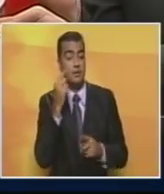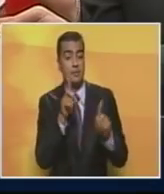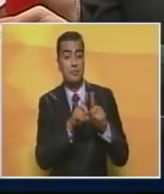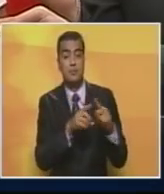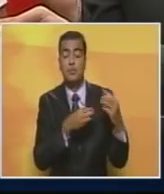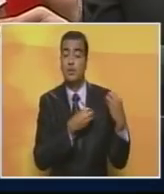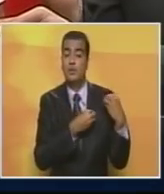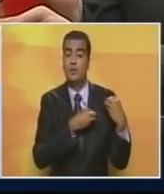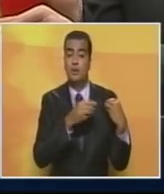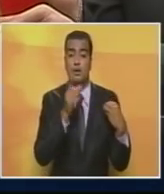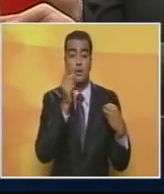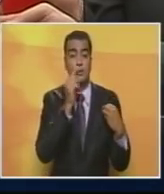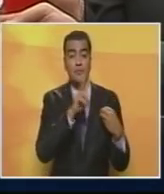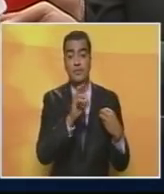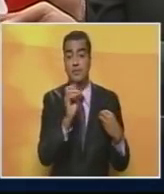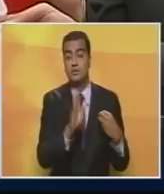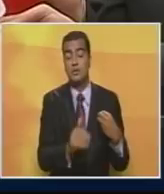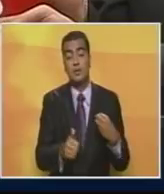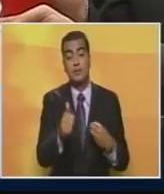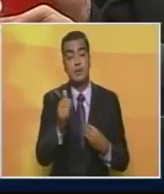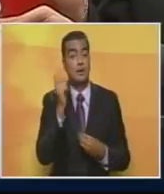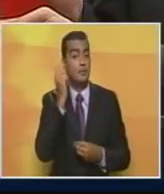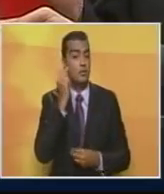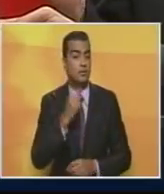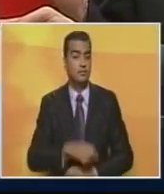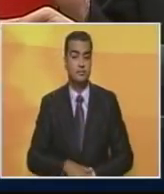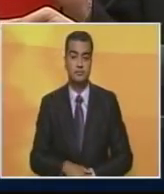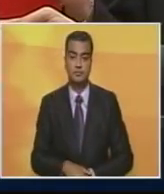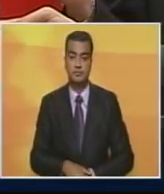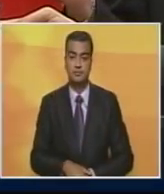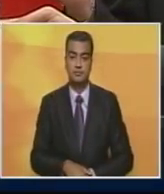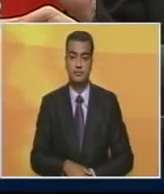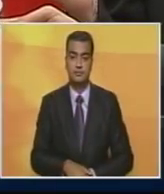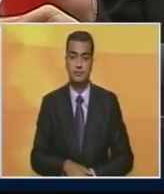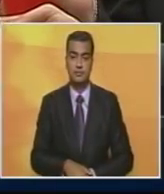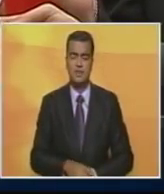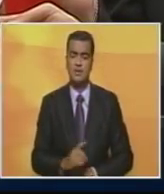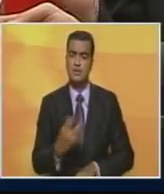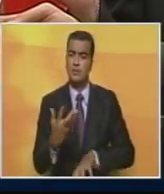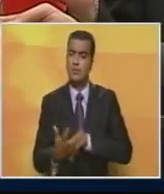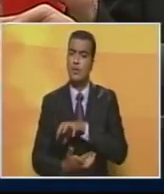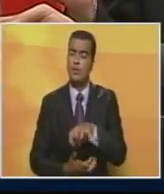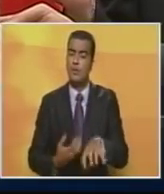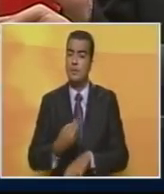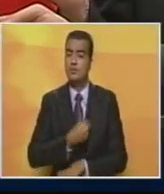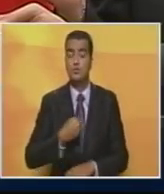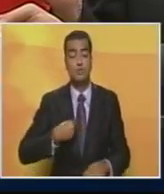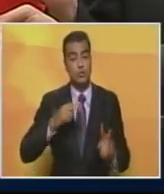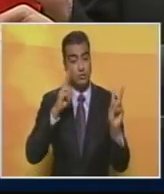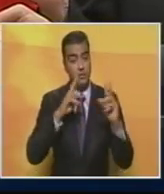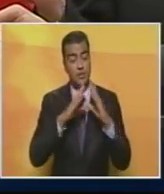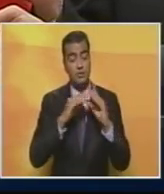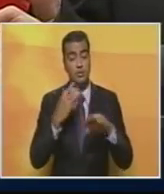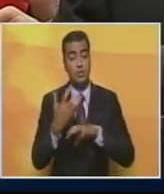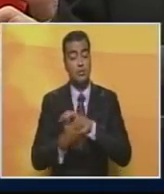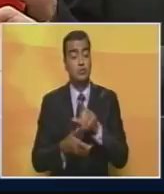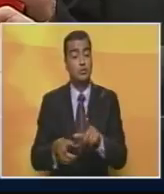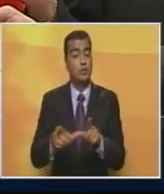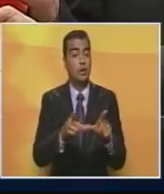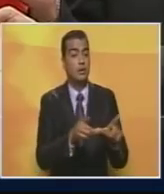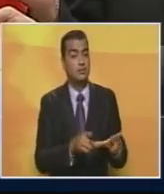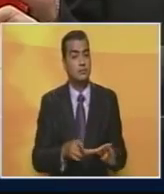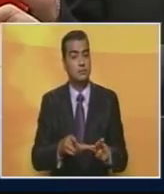puede decir que el hombre gana 20% más que la mujer. Entonces, esos son problemas que identificamos en todas partes y son problemas que